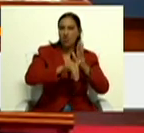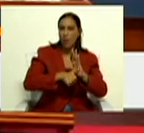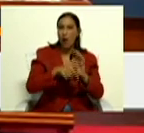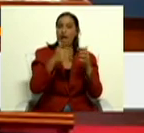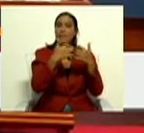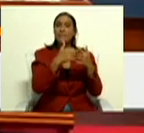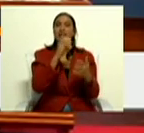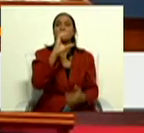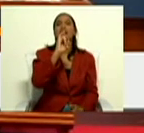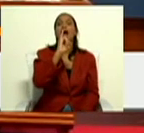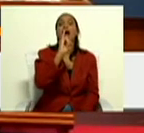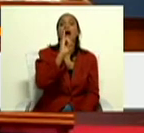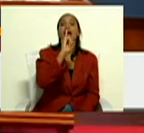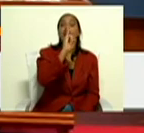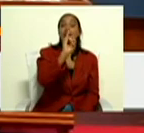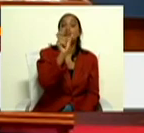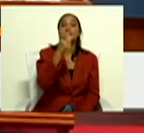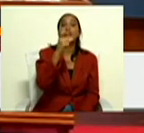etc.